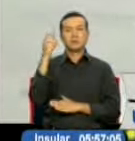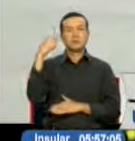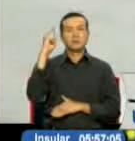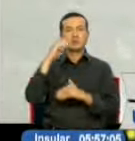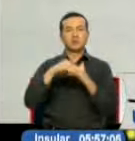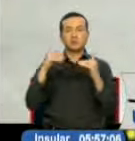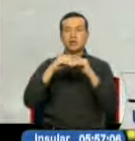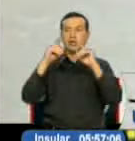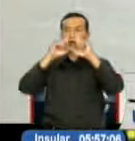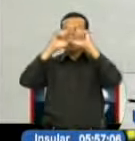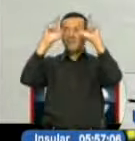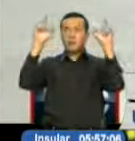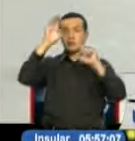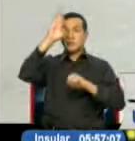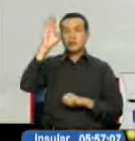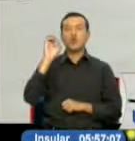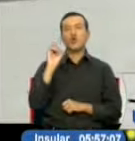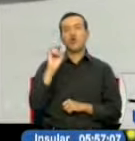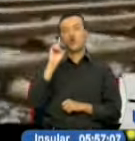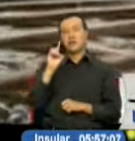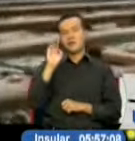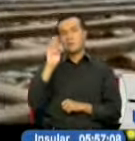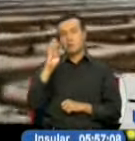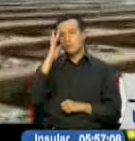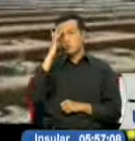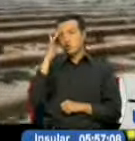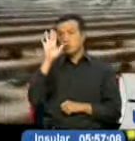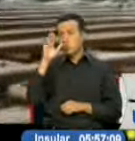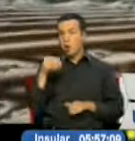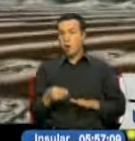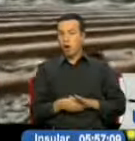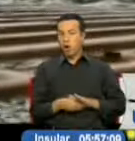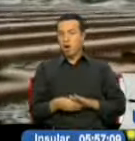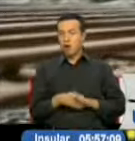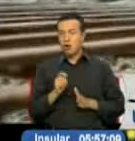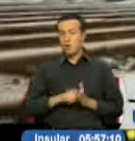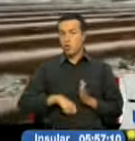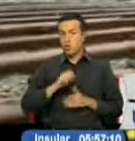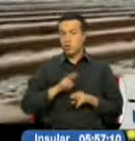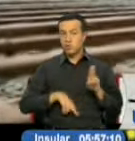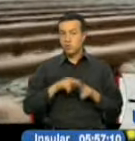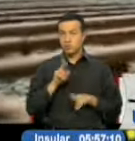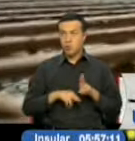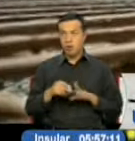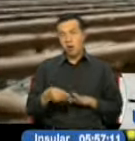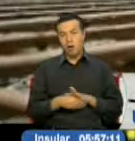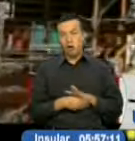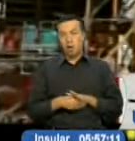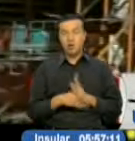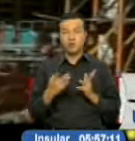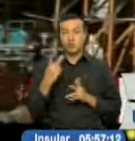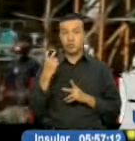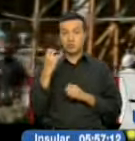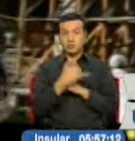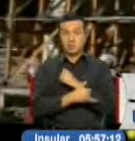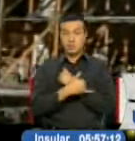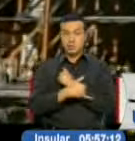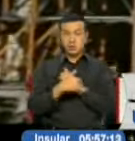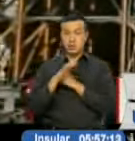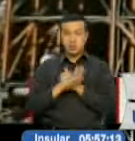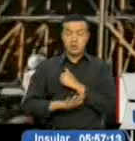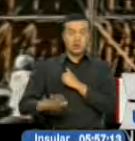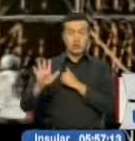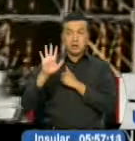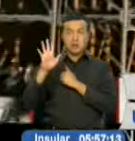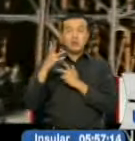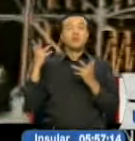$2,600 millones a la constructora brasileña Odebrecht por la red de sobornos para lograr contratos de obra pública en 12 países de la región y Europa.